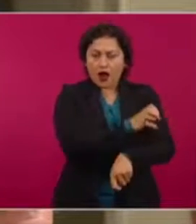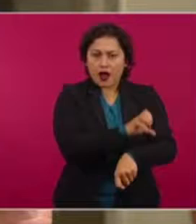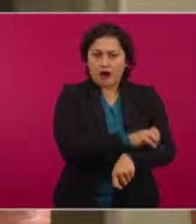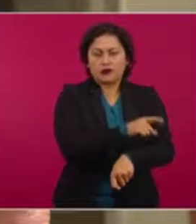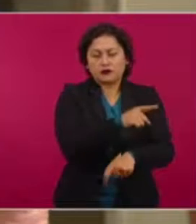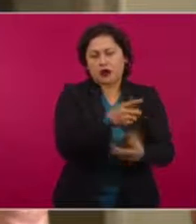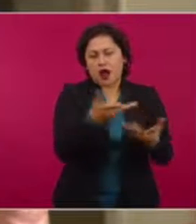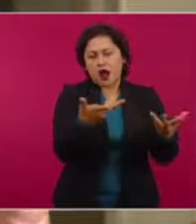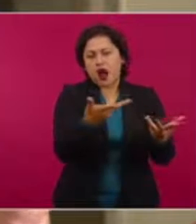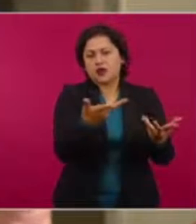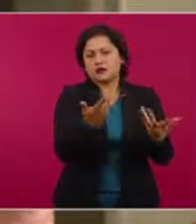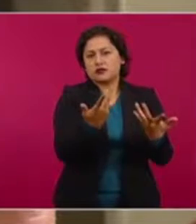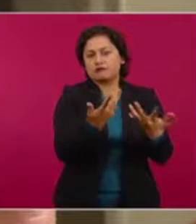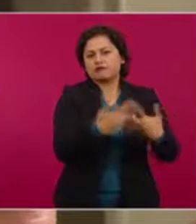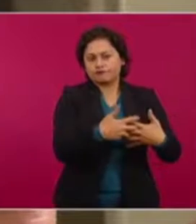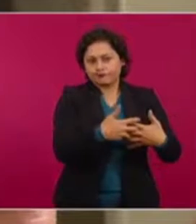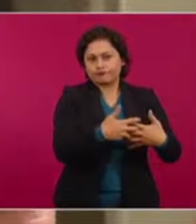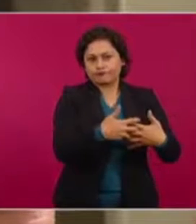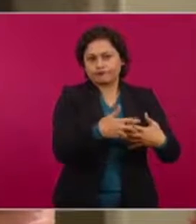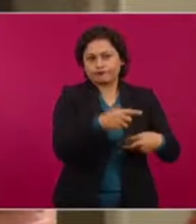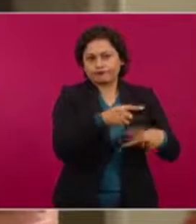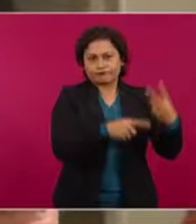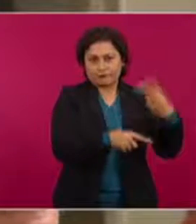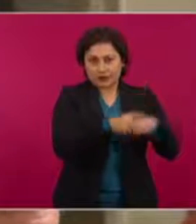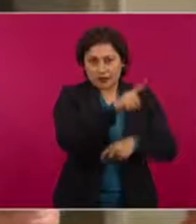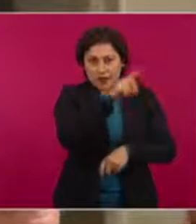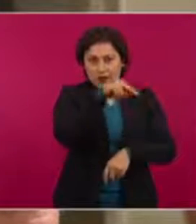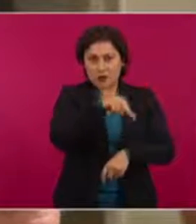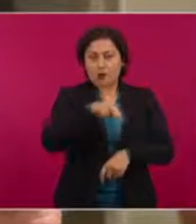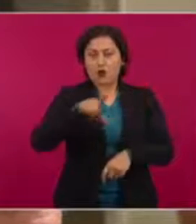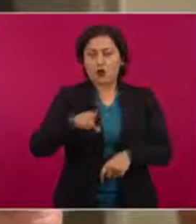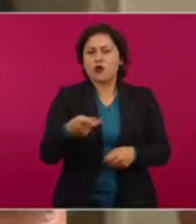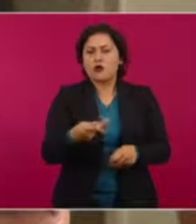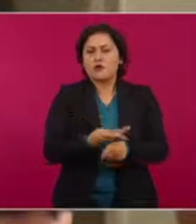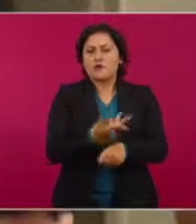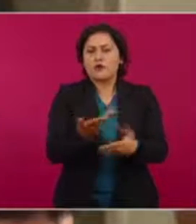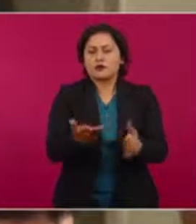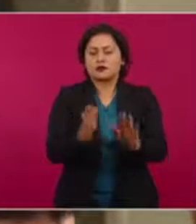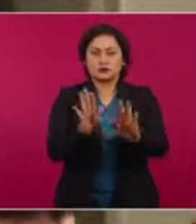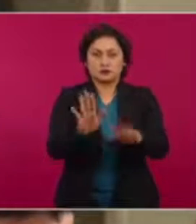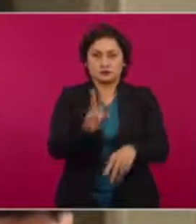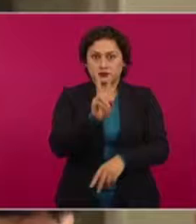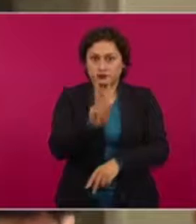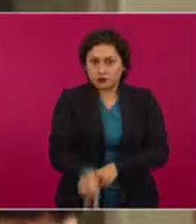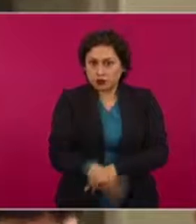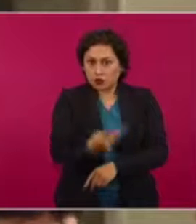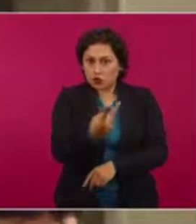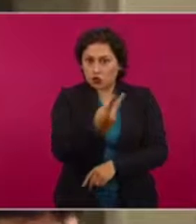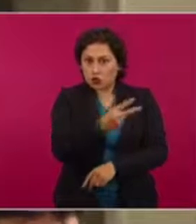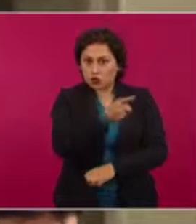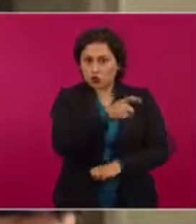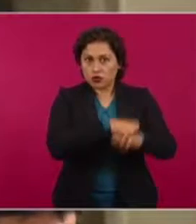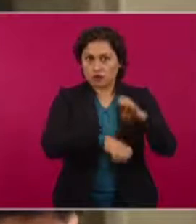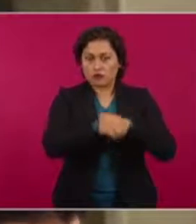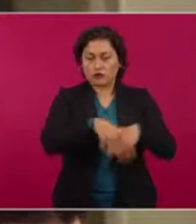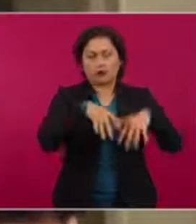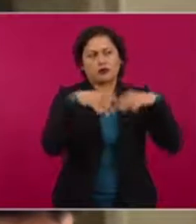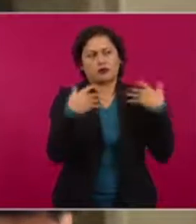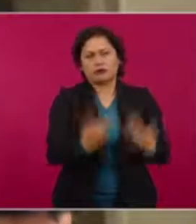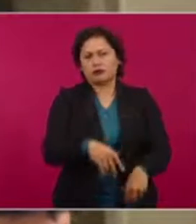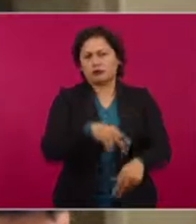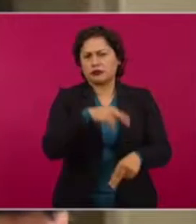combinado de Iberdrola y en Nuevo León, que por cierto contaminan más que la refinería